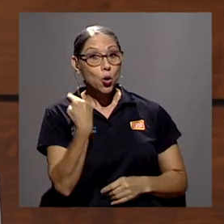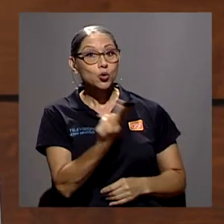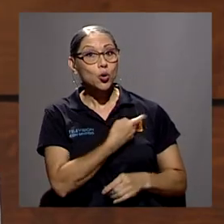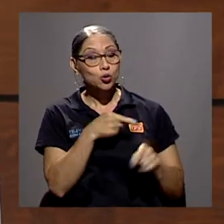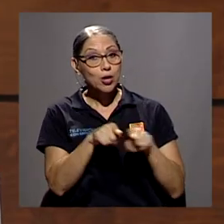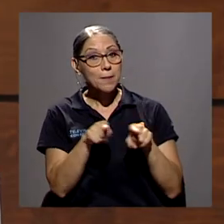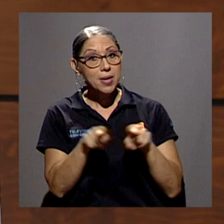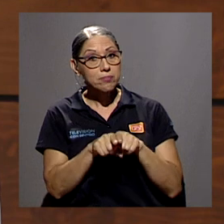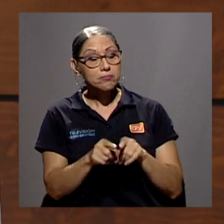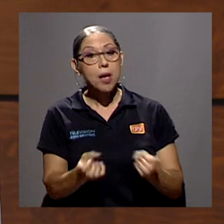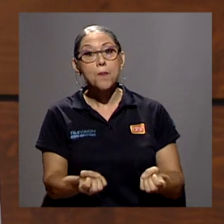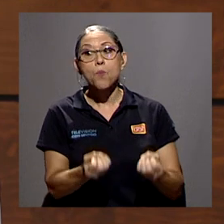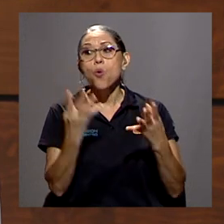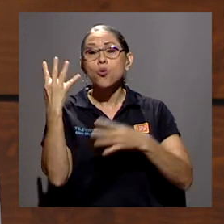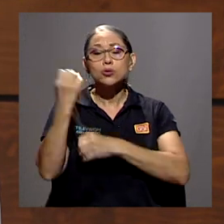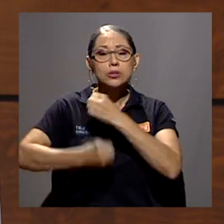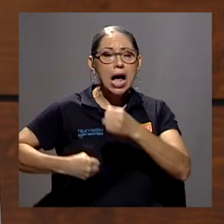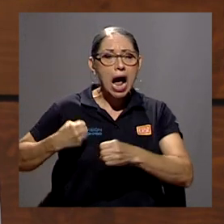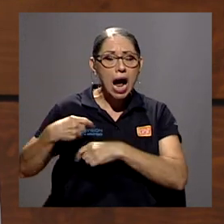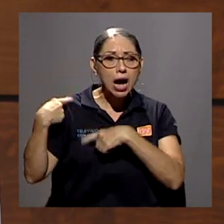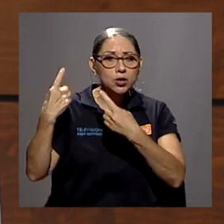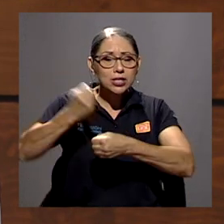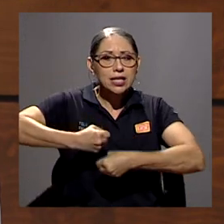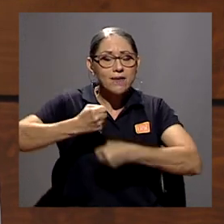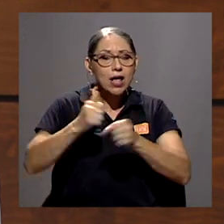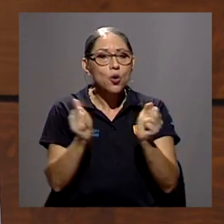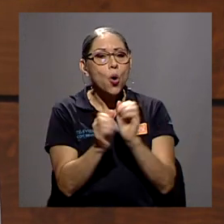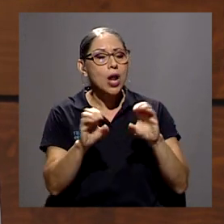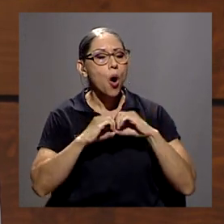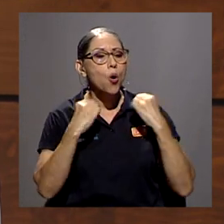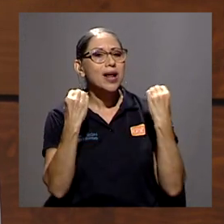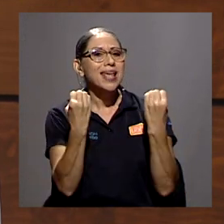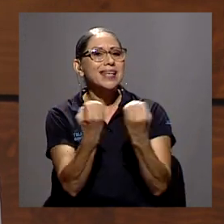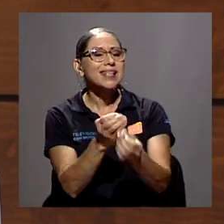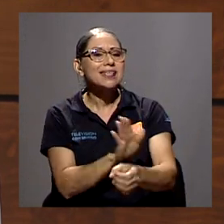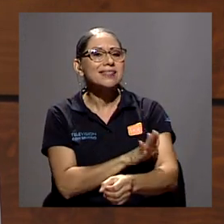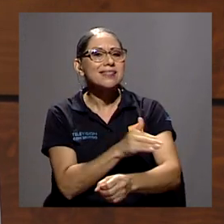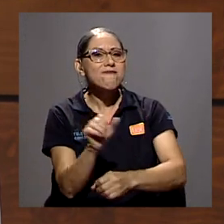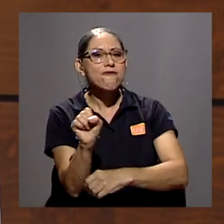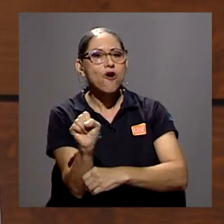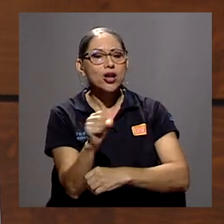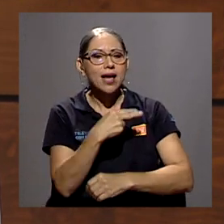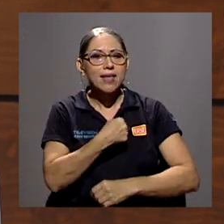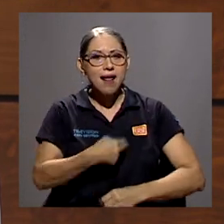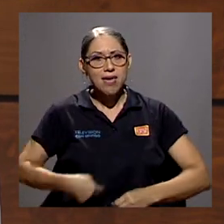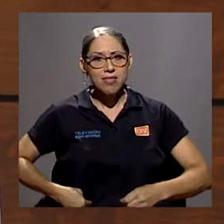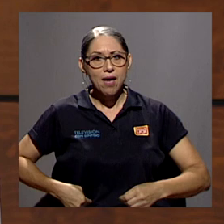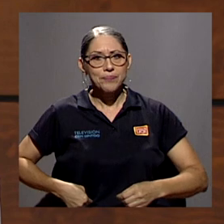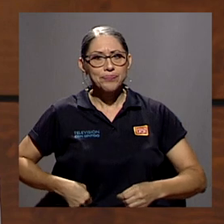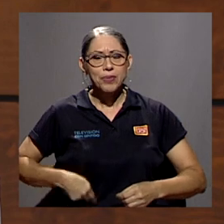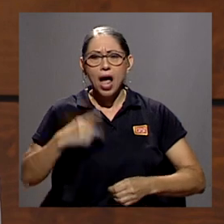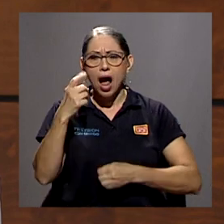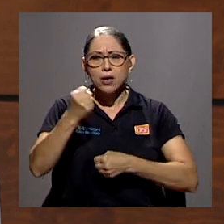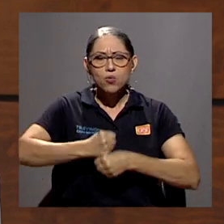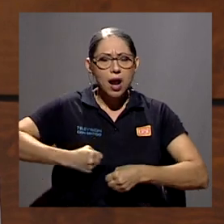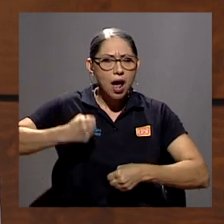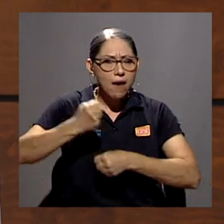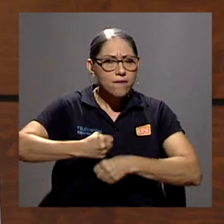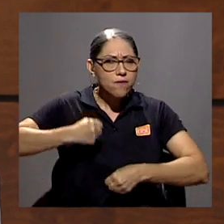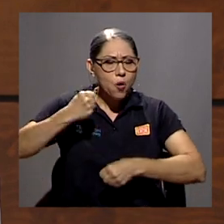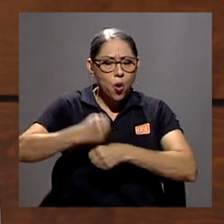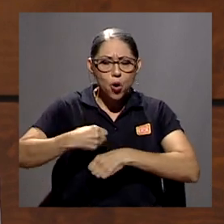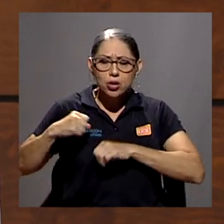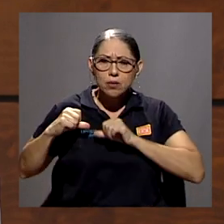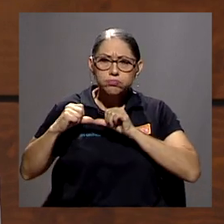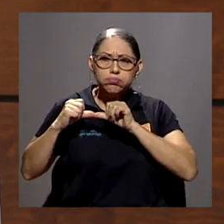tenemos muchos años de estar trabajando con la orquesta sinfónica de heredia hay una labor que yo considero en el tiempo que se ha sostenido